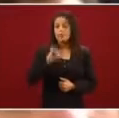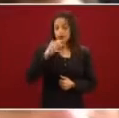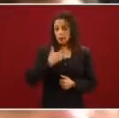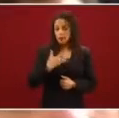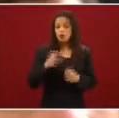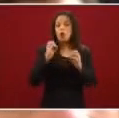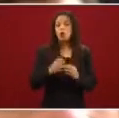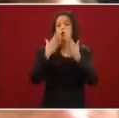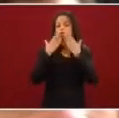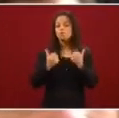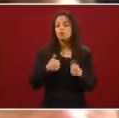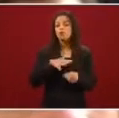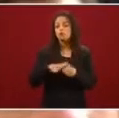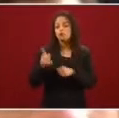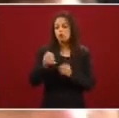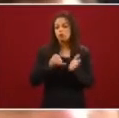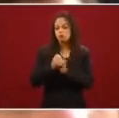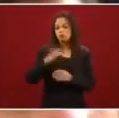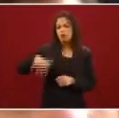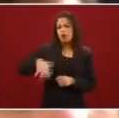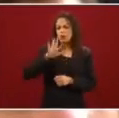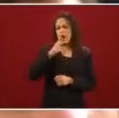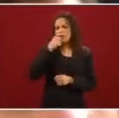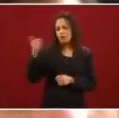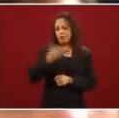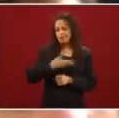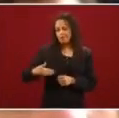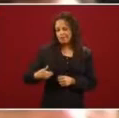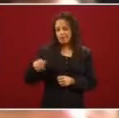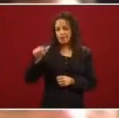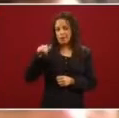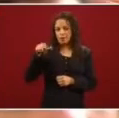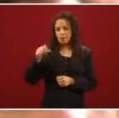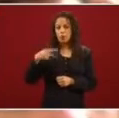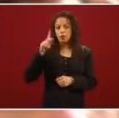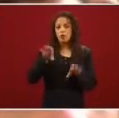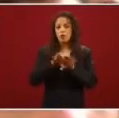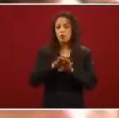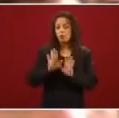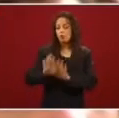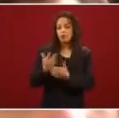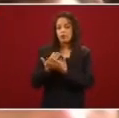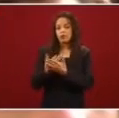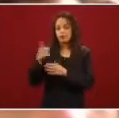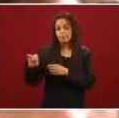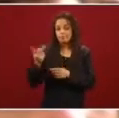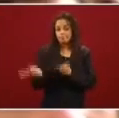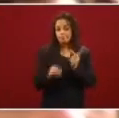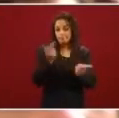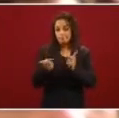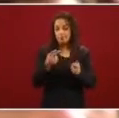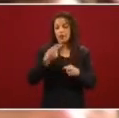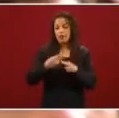una decisión, bueno, ya lo mencionó el presidente, pero igual no hay manera de que se frene esta consulta hasta que se informe bien o